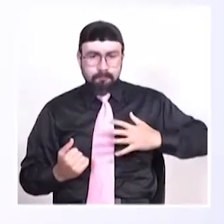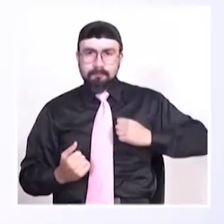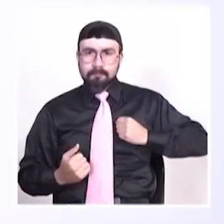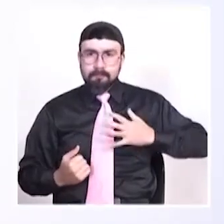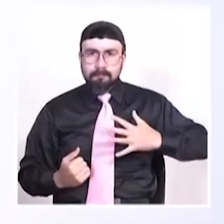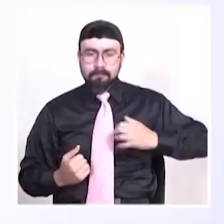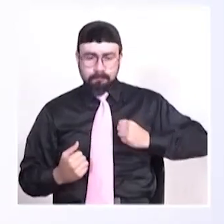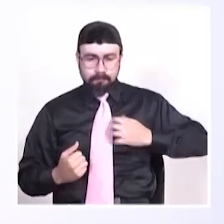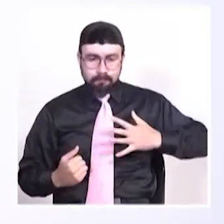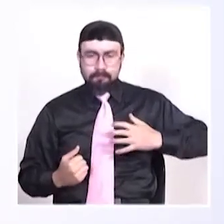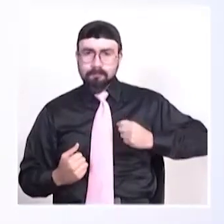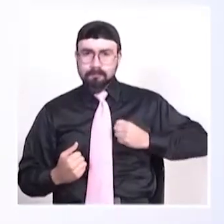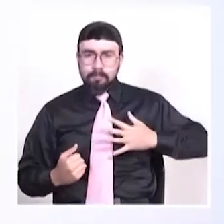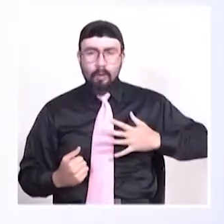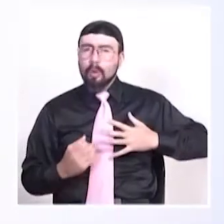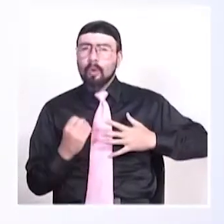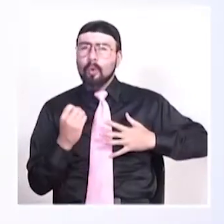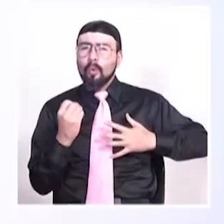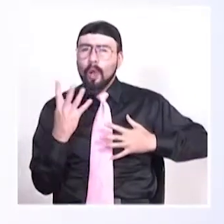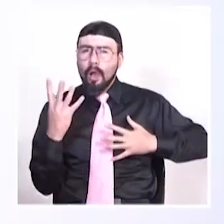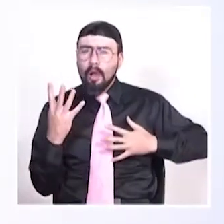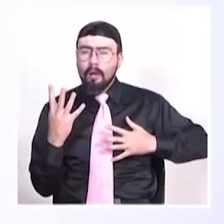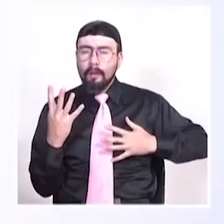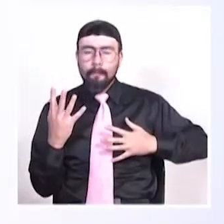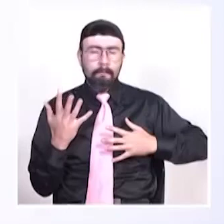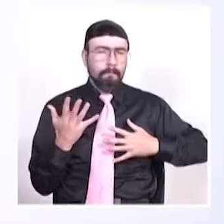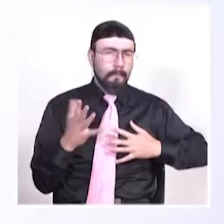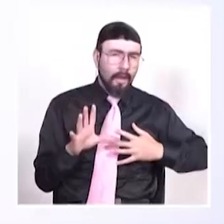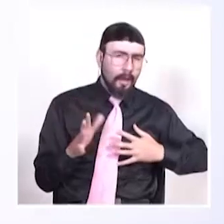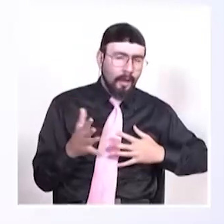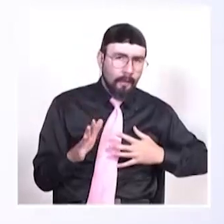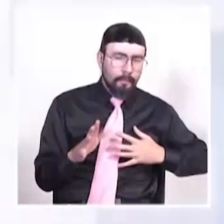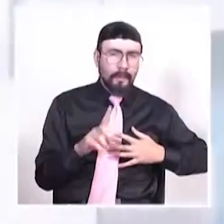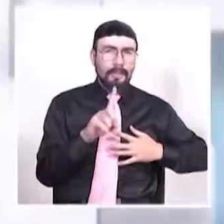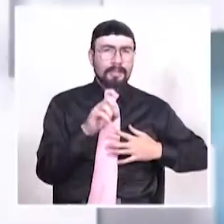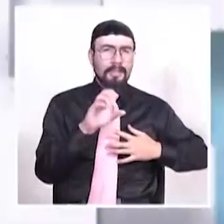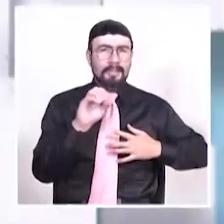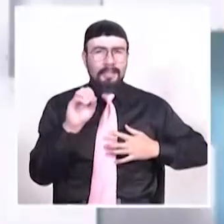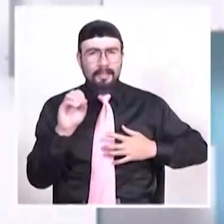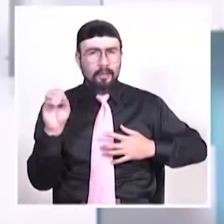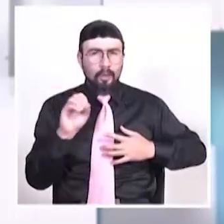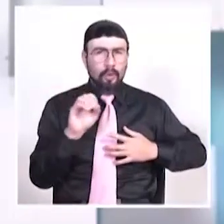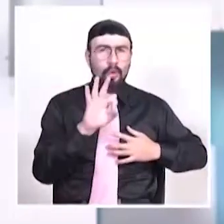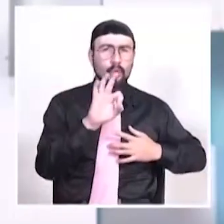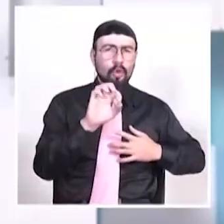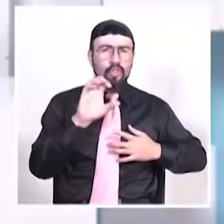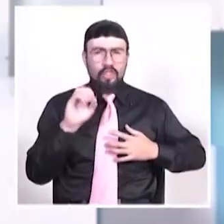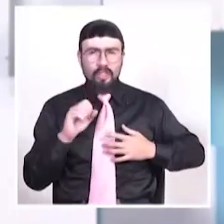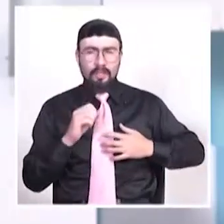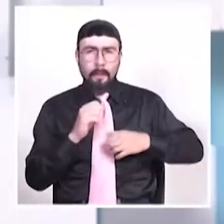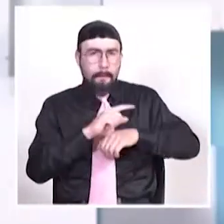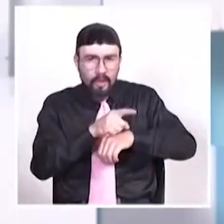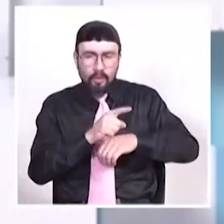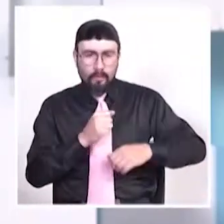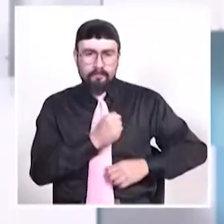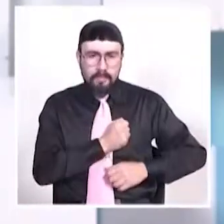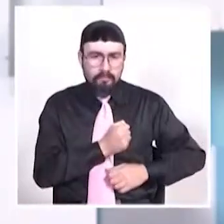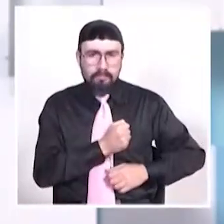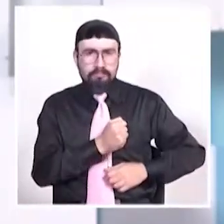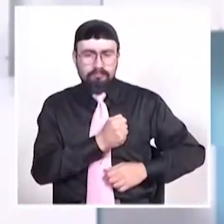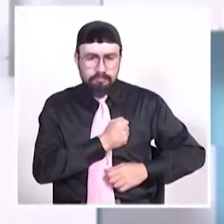a una frecuencia de entre 60 a 80 latidos por minuto,